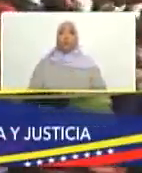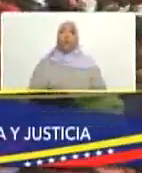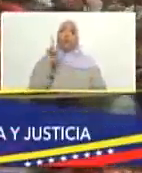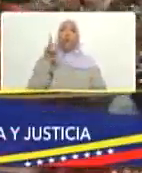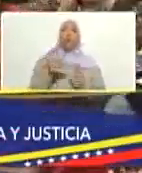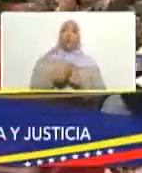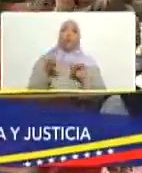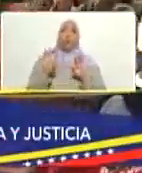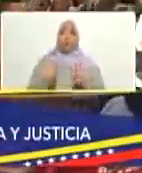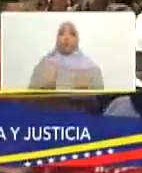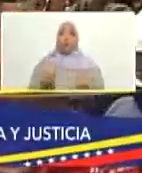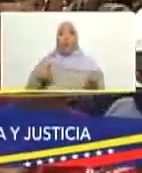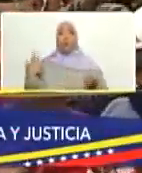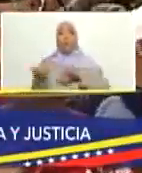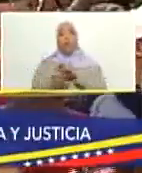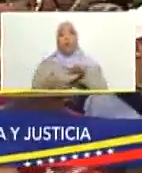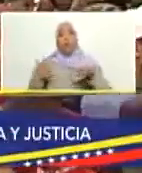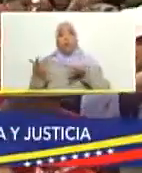2019, intento de golpe.